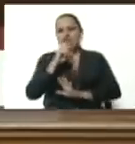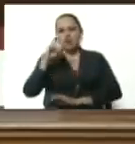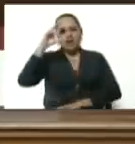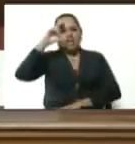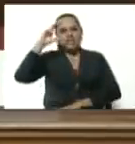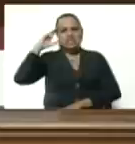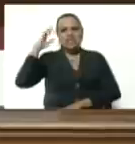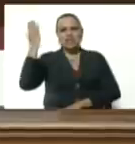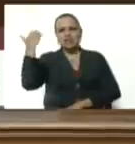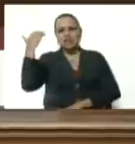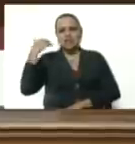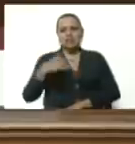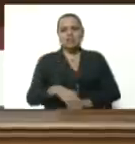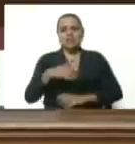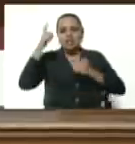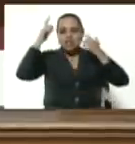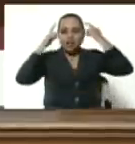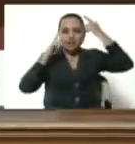de Hugo Chávez.